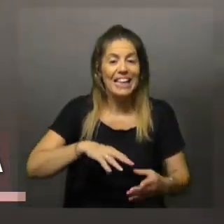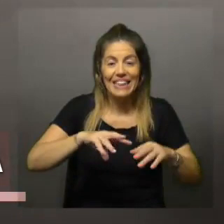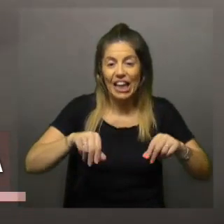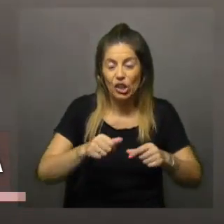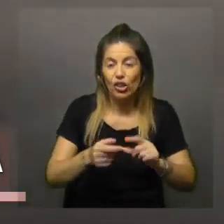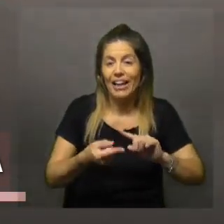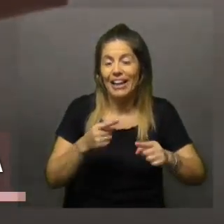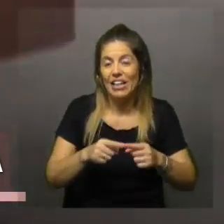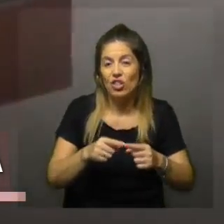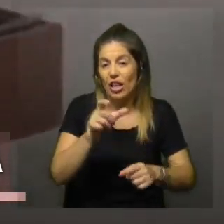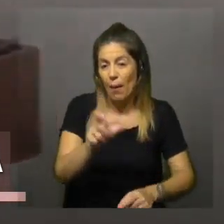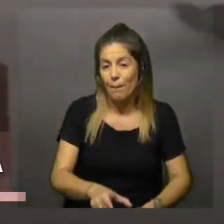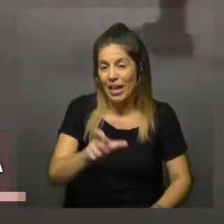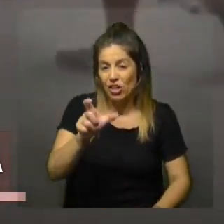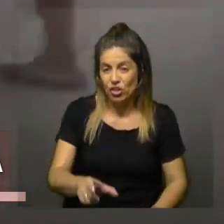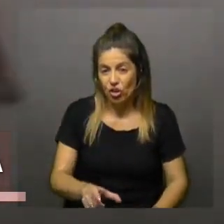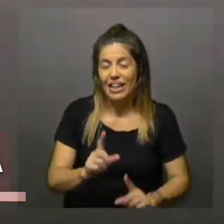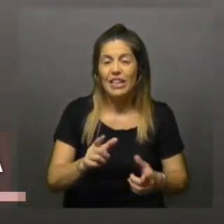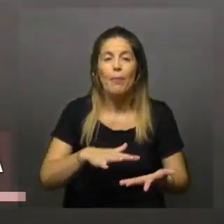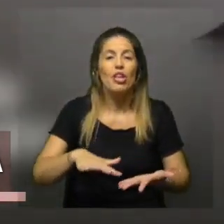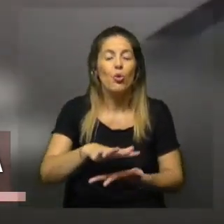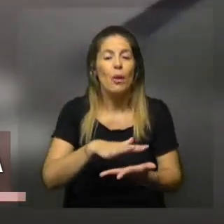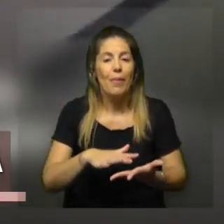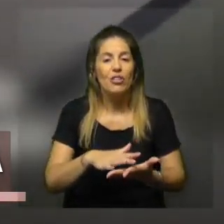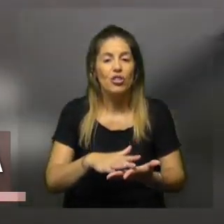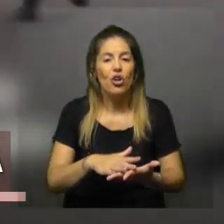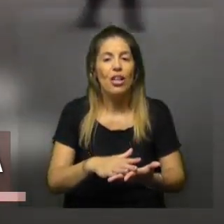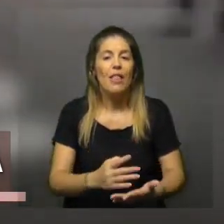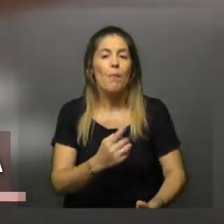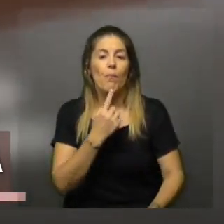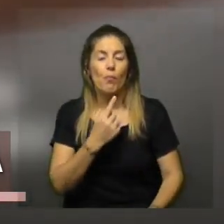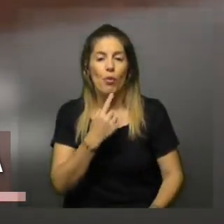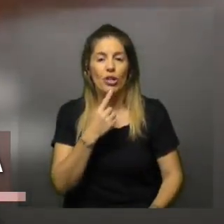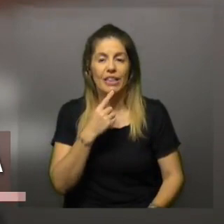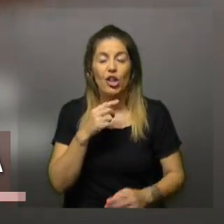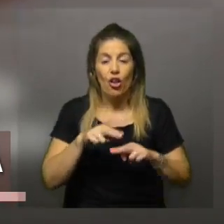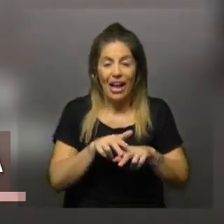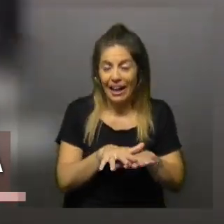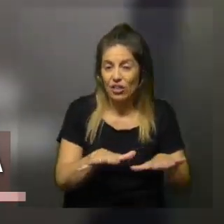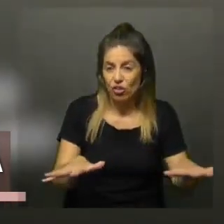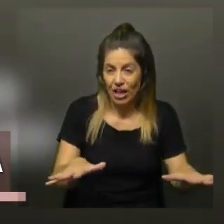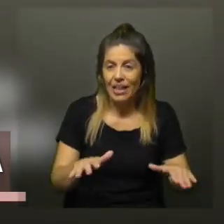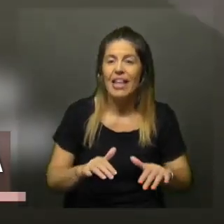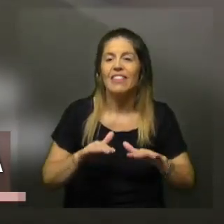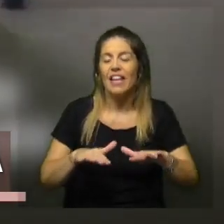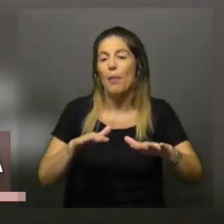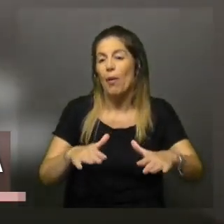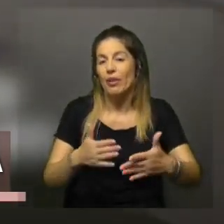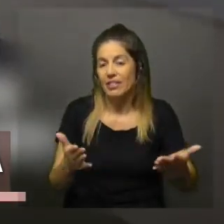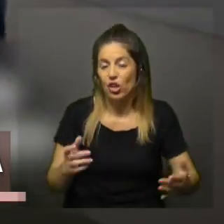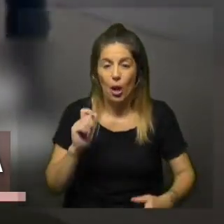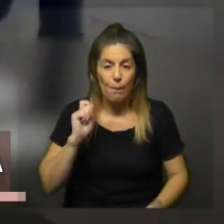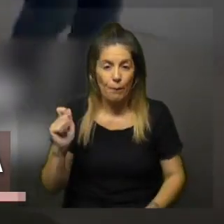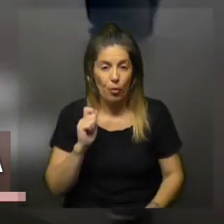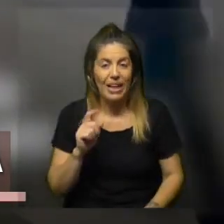los gobernadores muy fuertes, y que también tiene un espacio de oposición política desde las redes sociales, desde la movilización en el espacio público, también